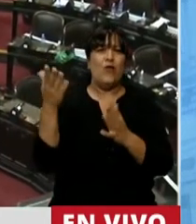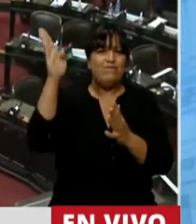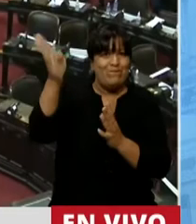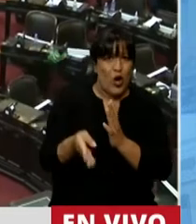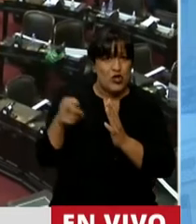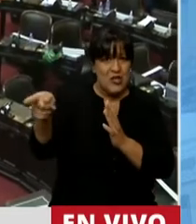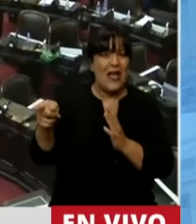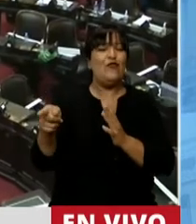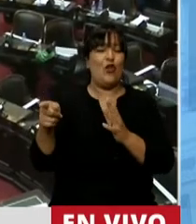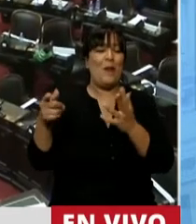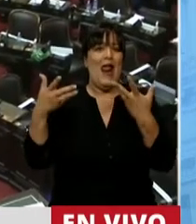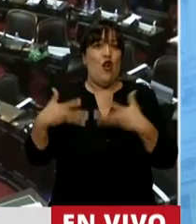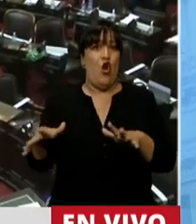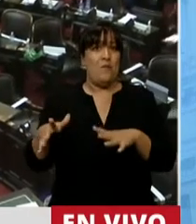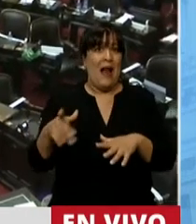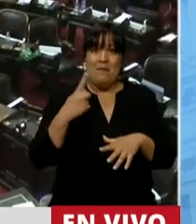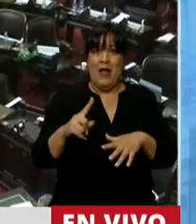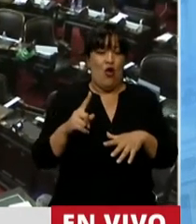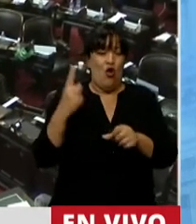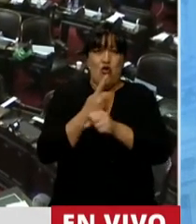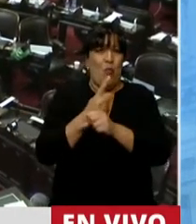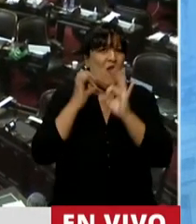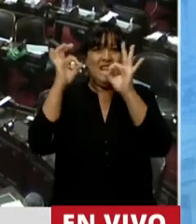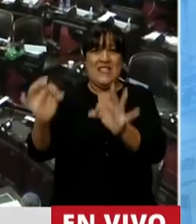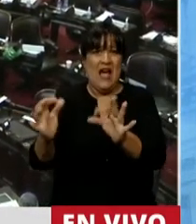normal, jamás podremos tener